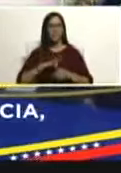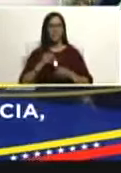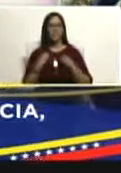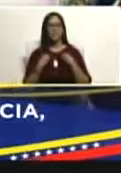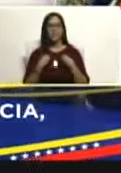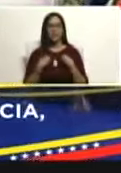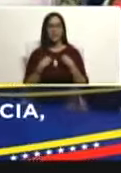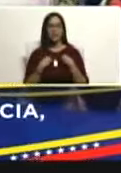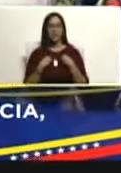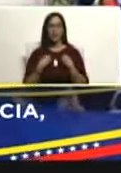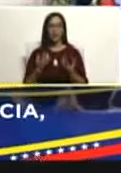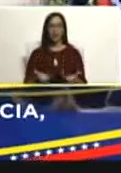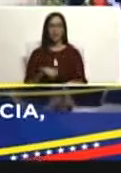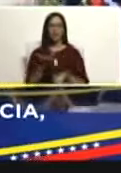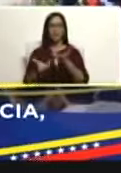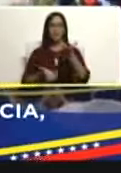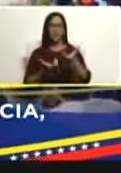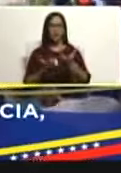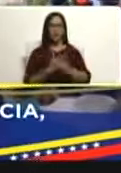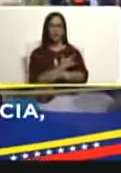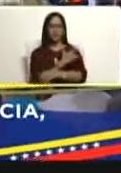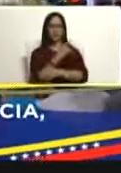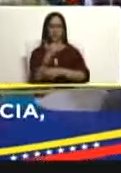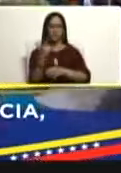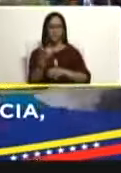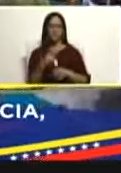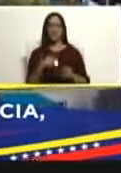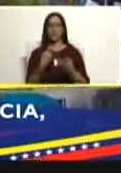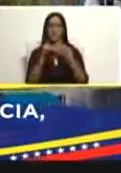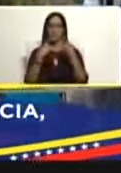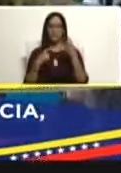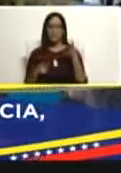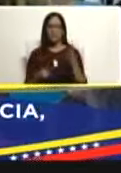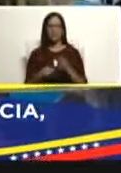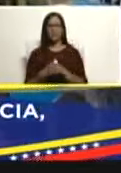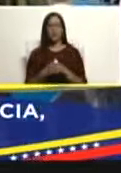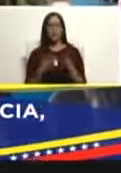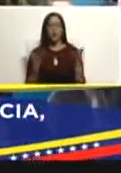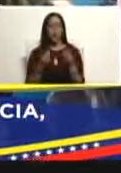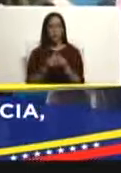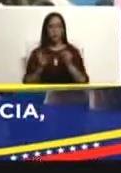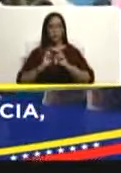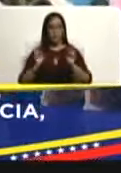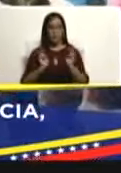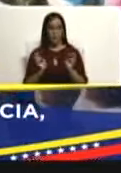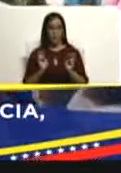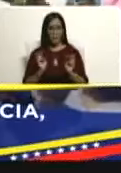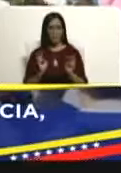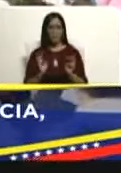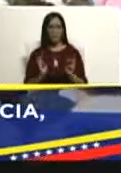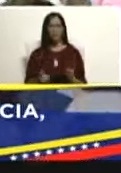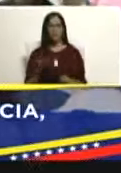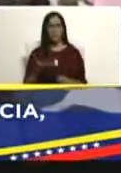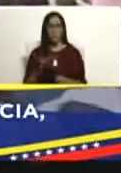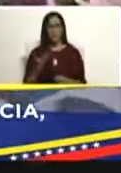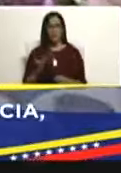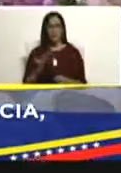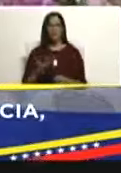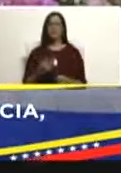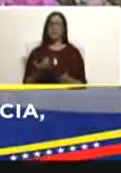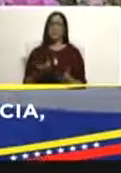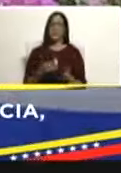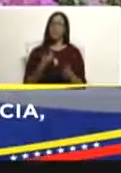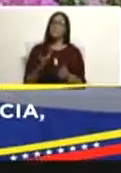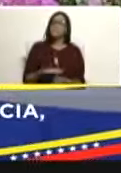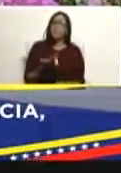con los incendios forestales, etcétera, etcétera. Un conjunto de temas que son marcadores y es transversal